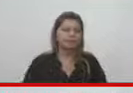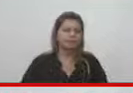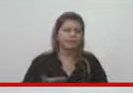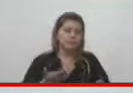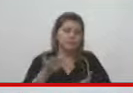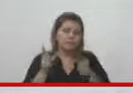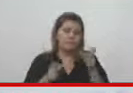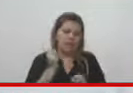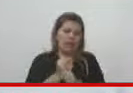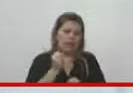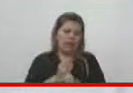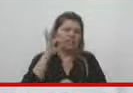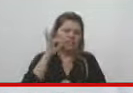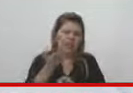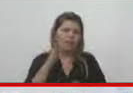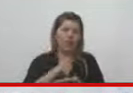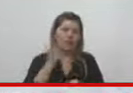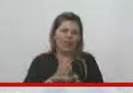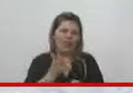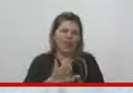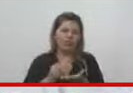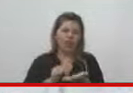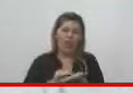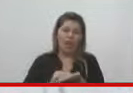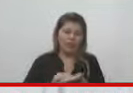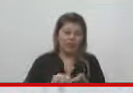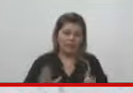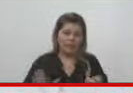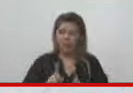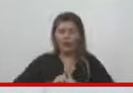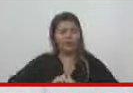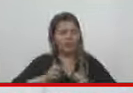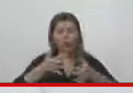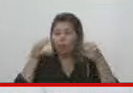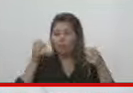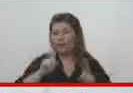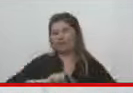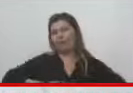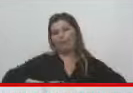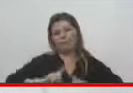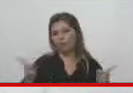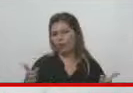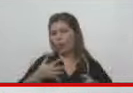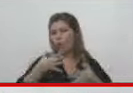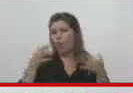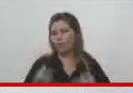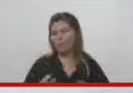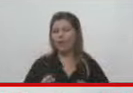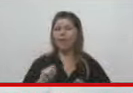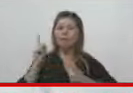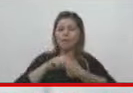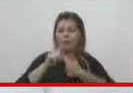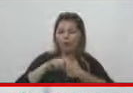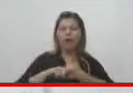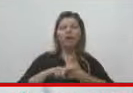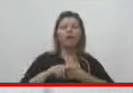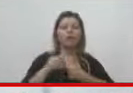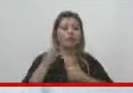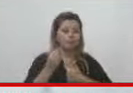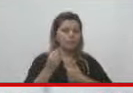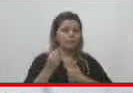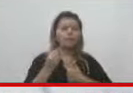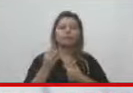funcionarios que saben de derecho administrativo mínimamente. Bueno, eso tampoco, señora Presidenta, se cumplió. Vamos primero con el